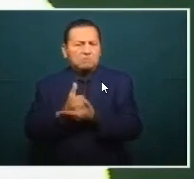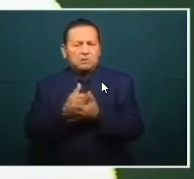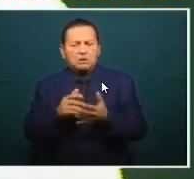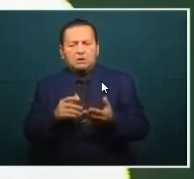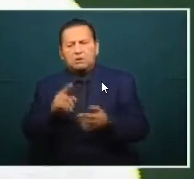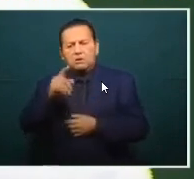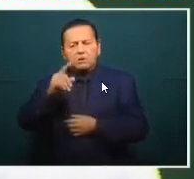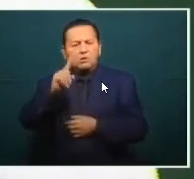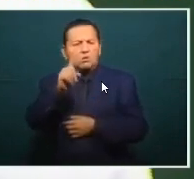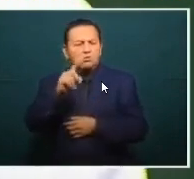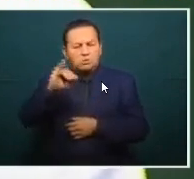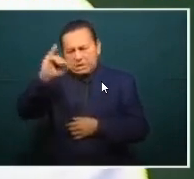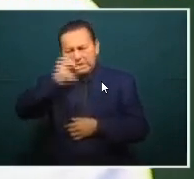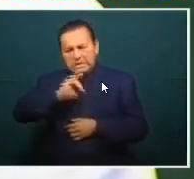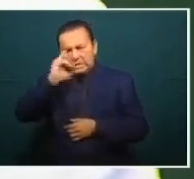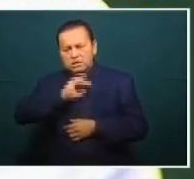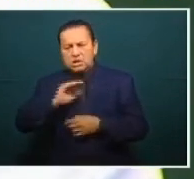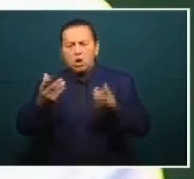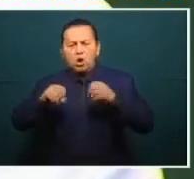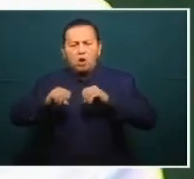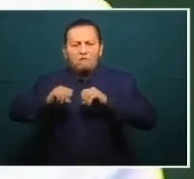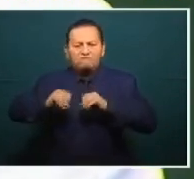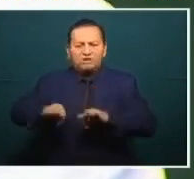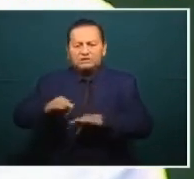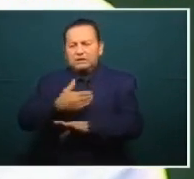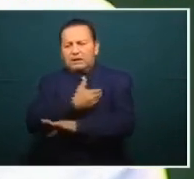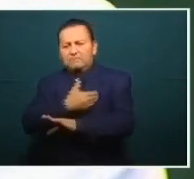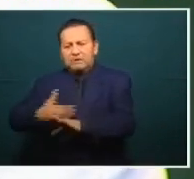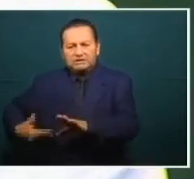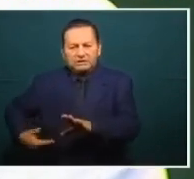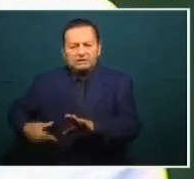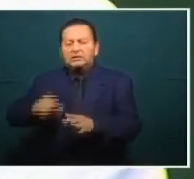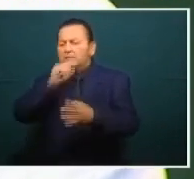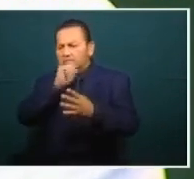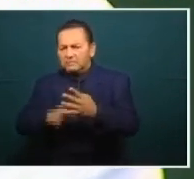jefe de Additionally, la oficina de la presidencia,